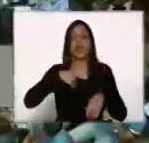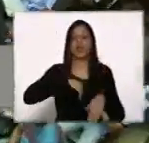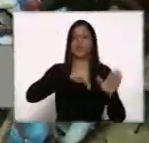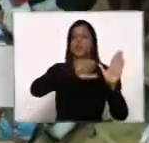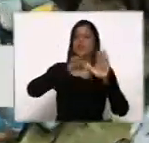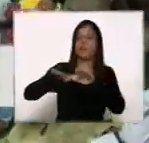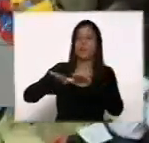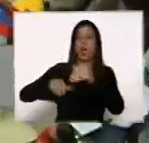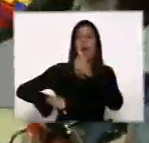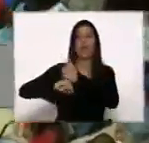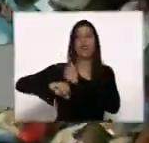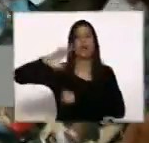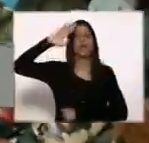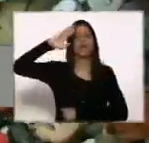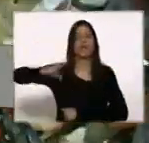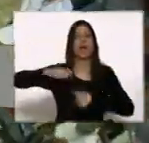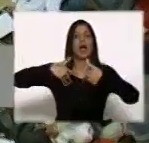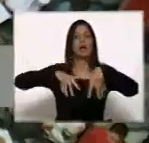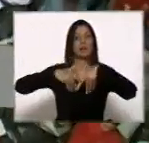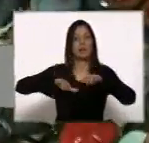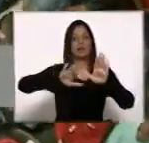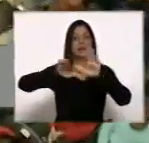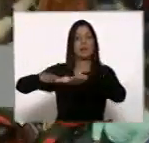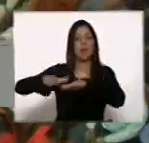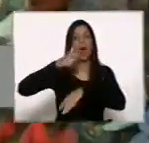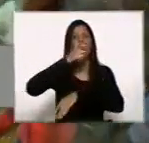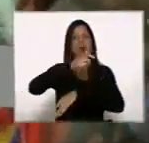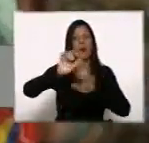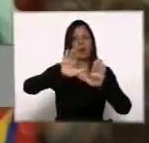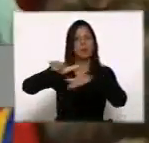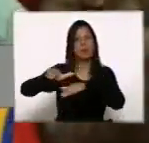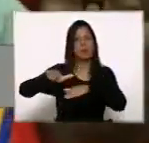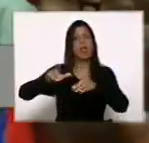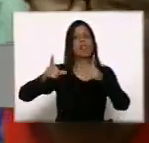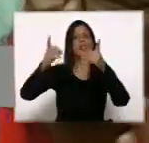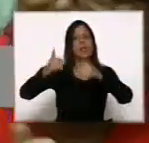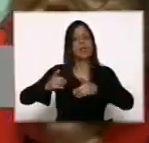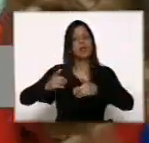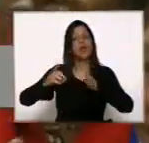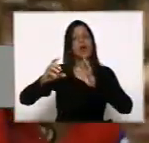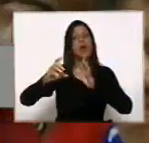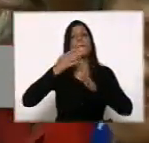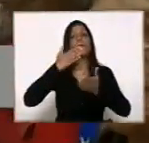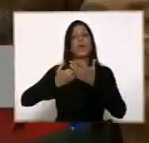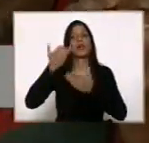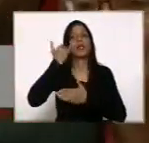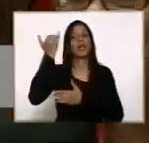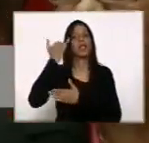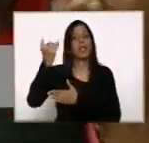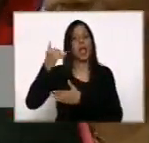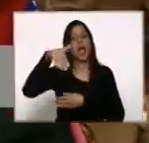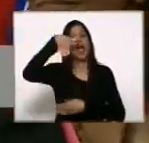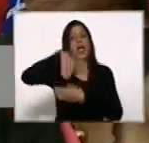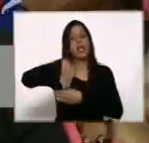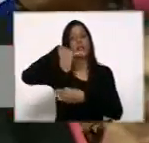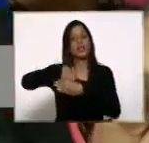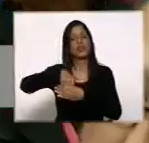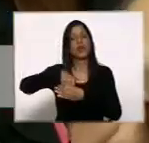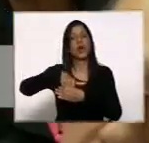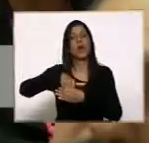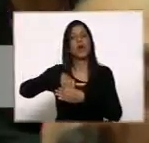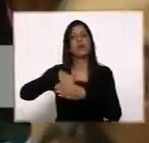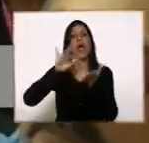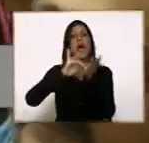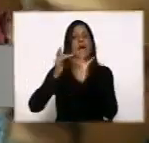la Fuerza Armada, y yo sé que todo el pueblo apoyamos pues esta propuesta de que la elección se realice en